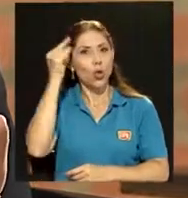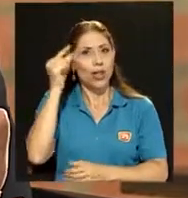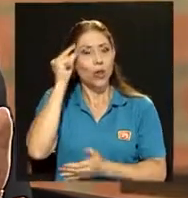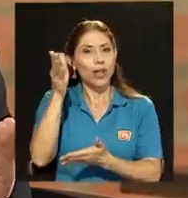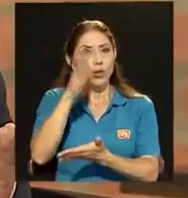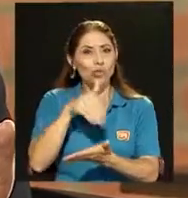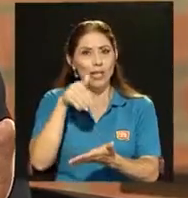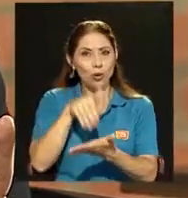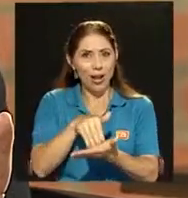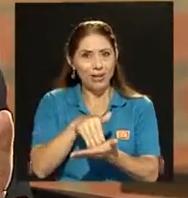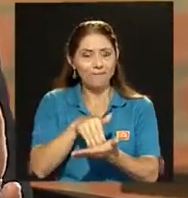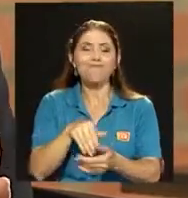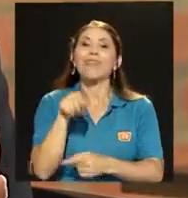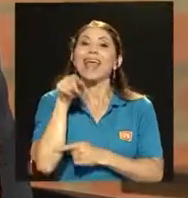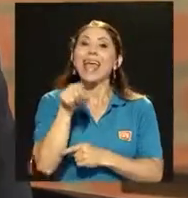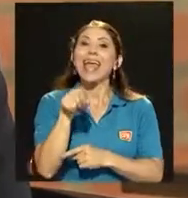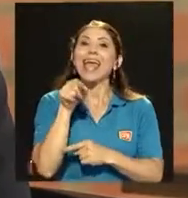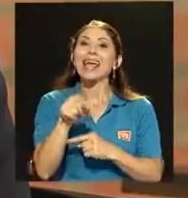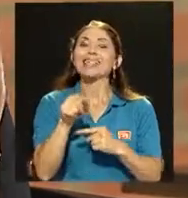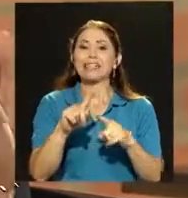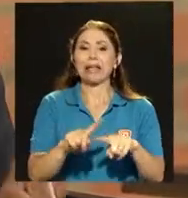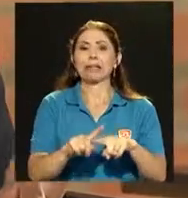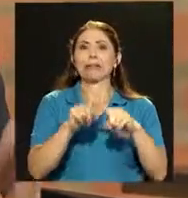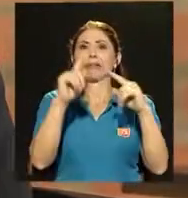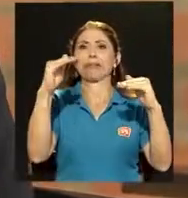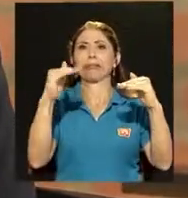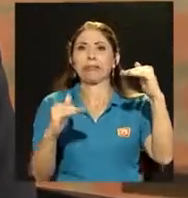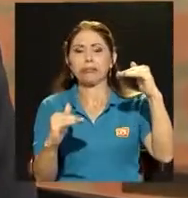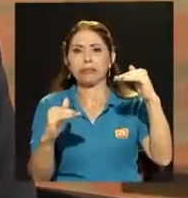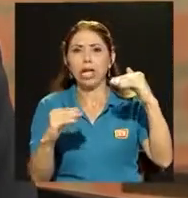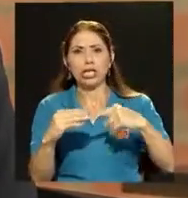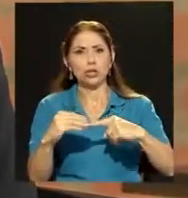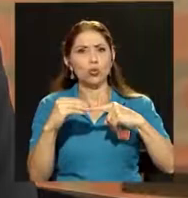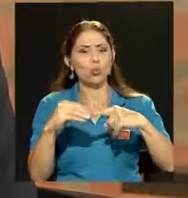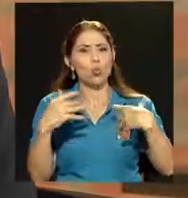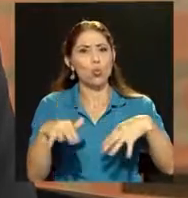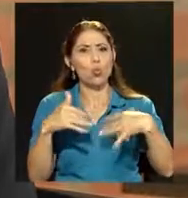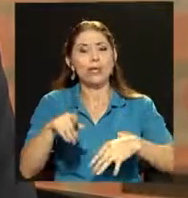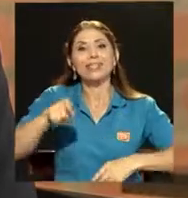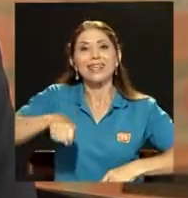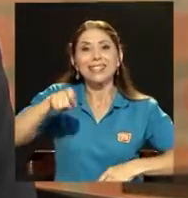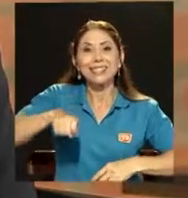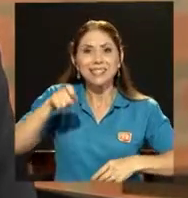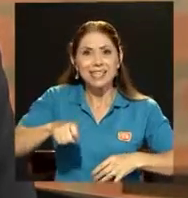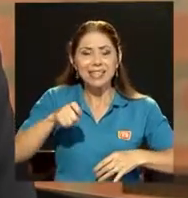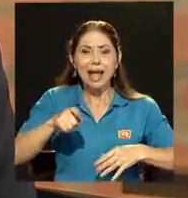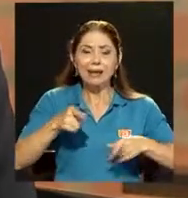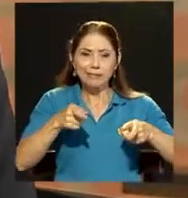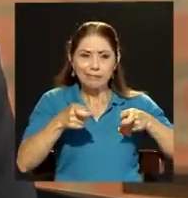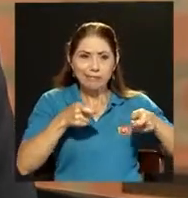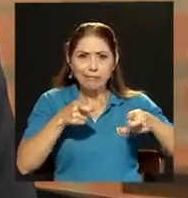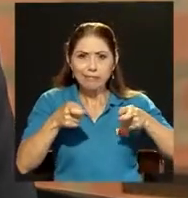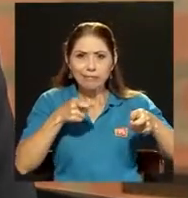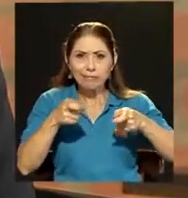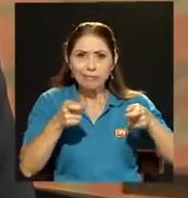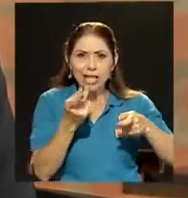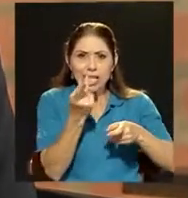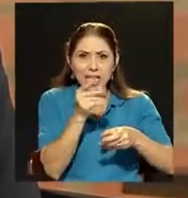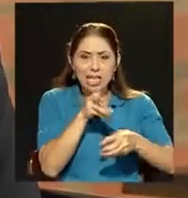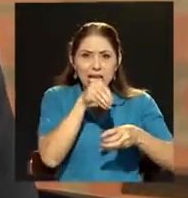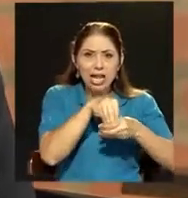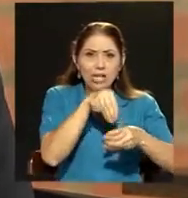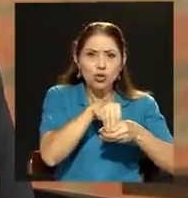brecha estructural, se van a requerir medidas tanto por el lado de los ingresos, ¿verdad?, como por el lado del